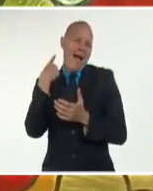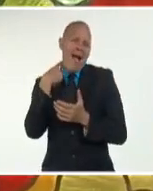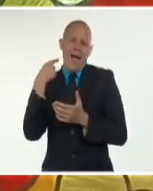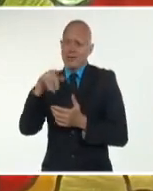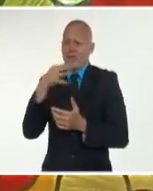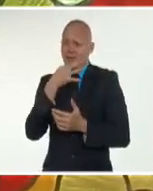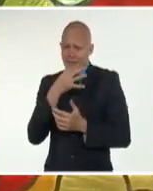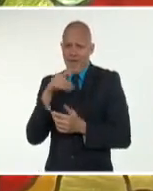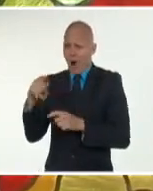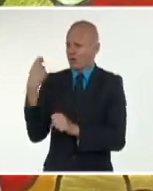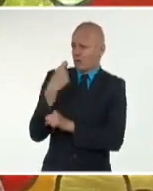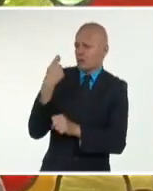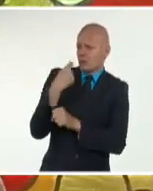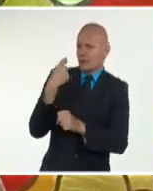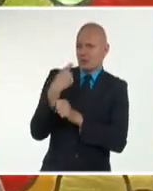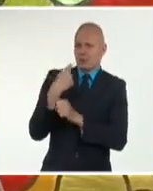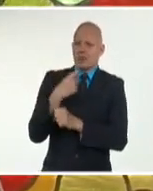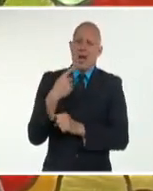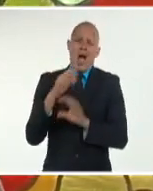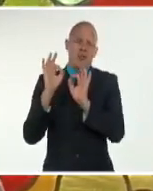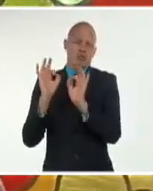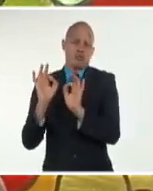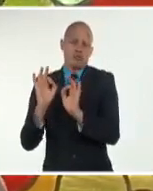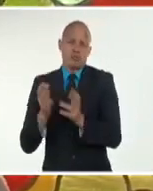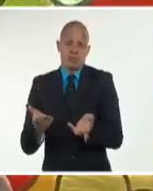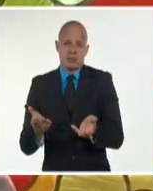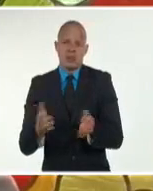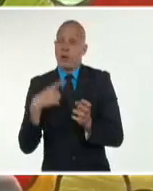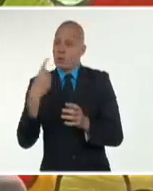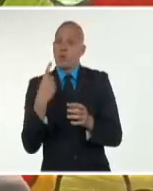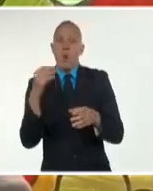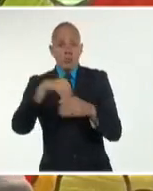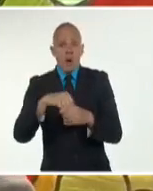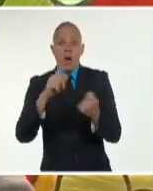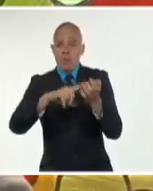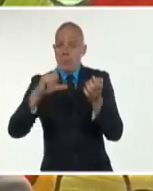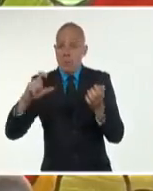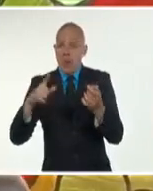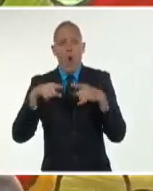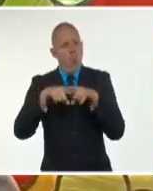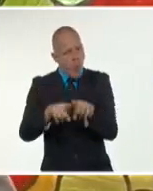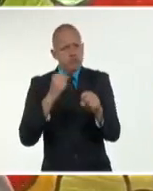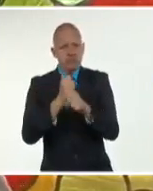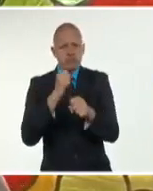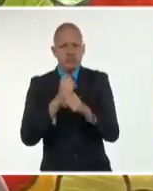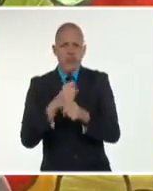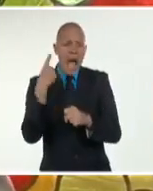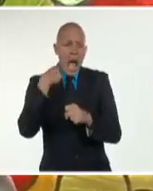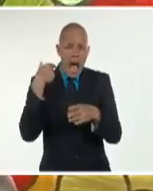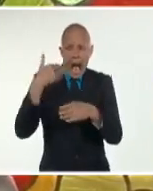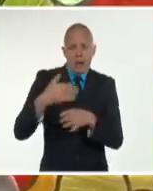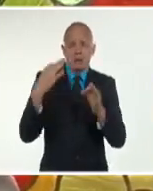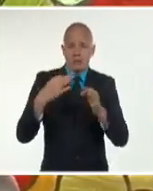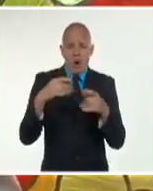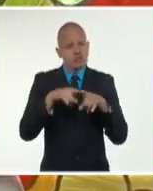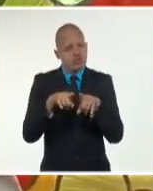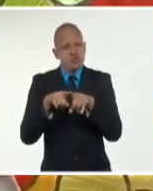y del trabajo del partido, que en todo momento y sobre todo en los últimos años hemos